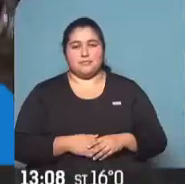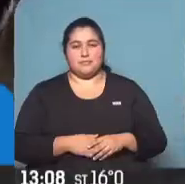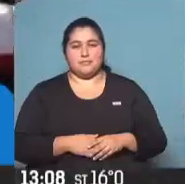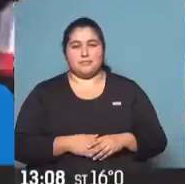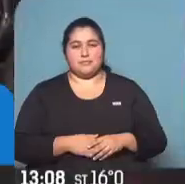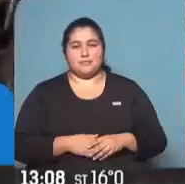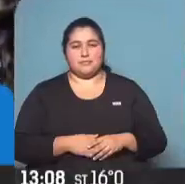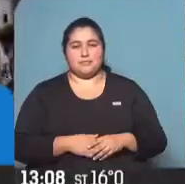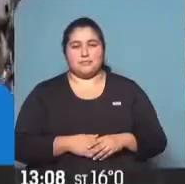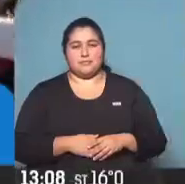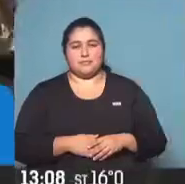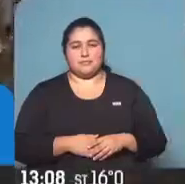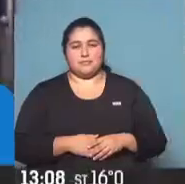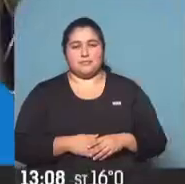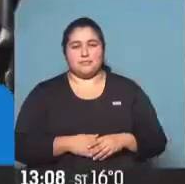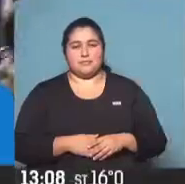i